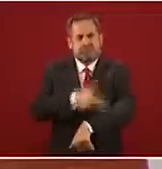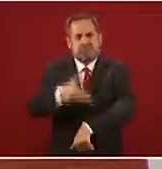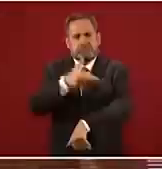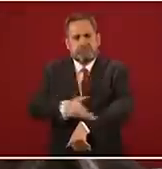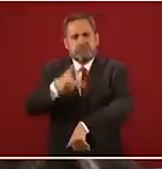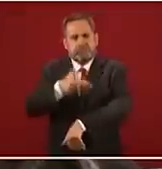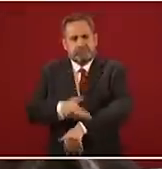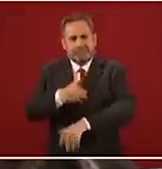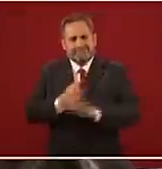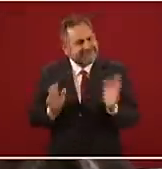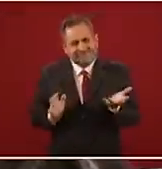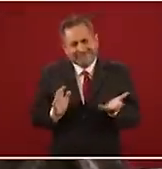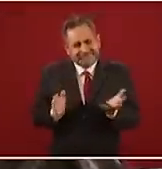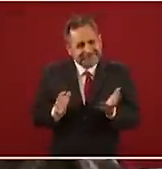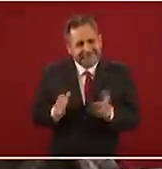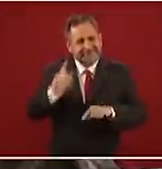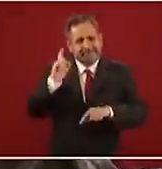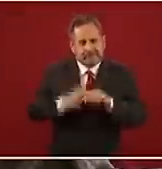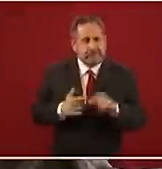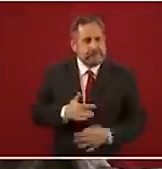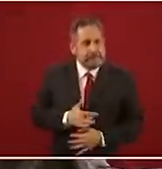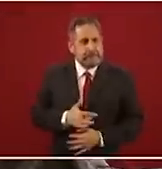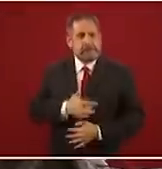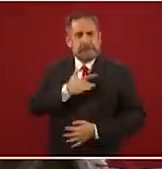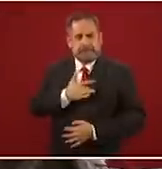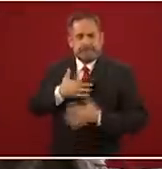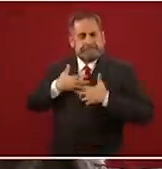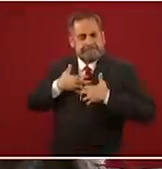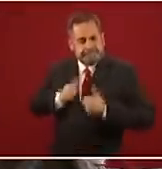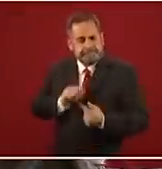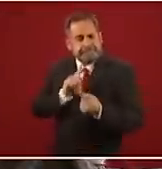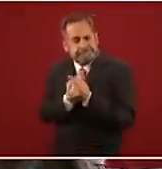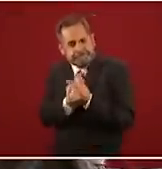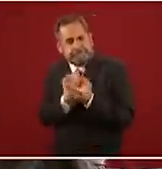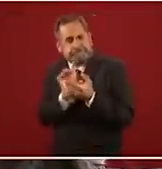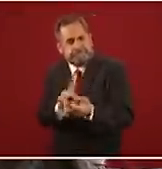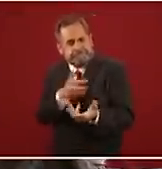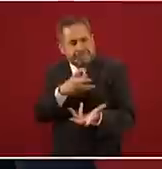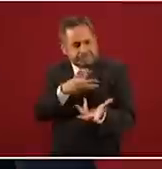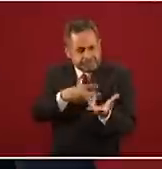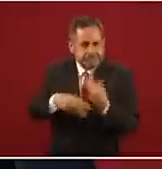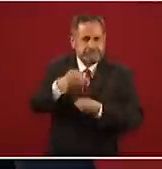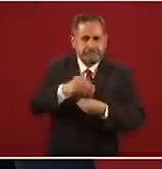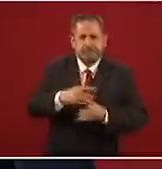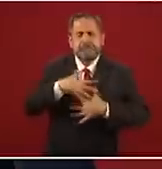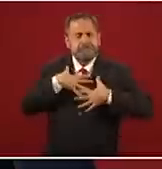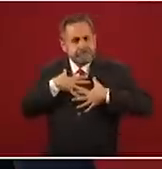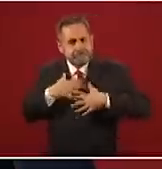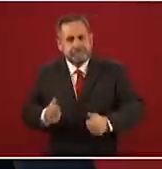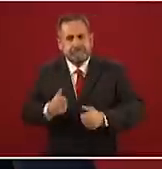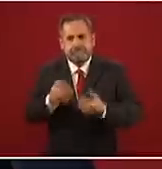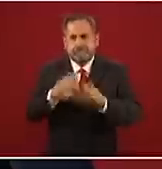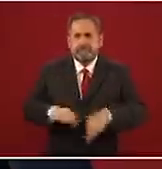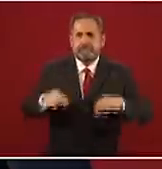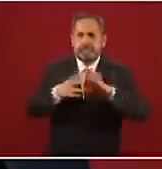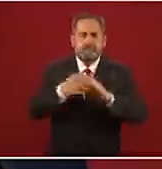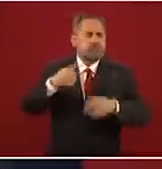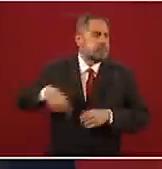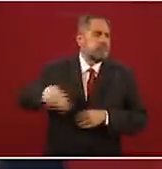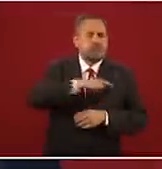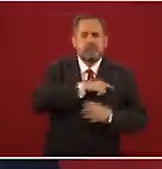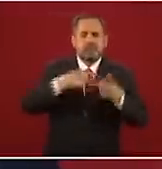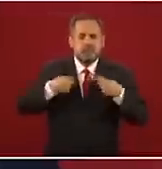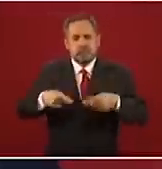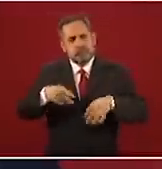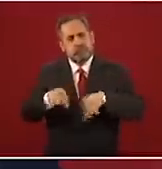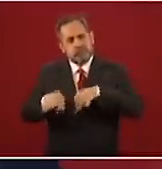servicio y estamos con esto tratando de despertar una vez más ese espíritu solidario que deben tener nuestros trabajadores